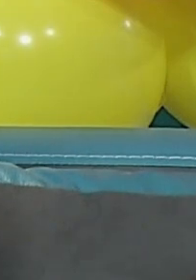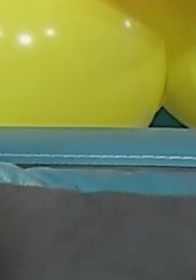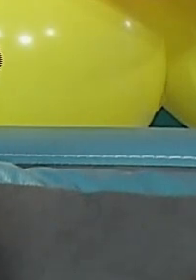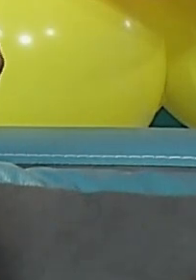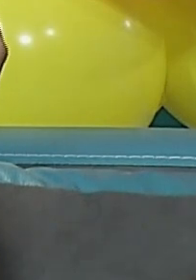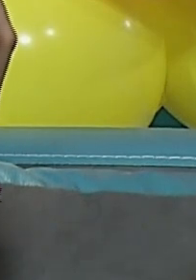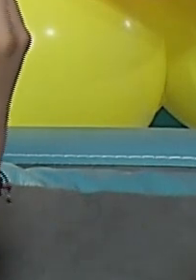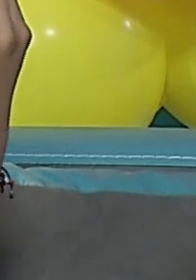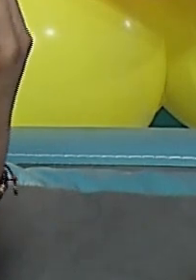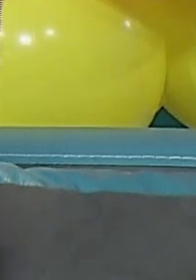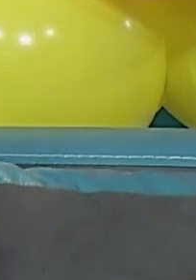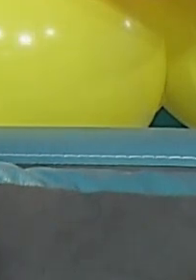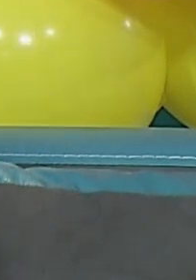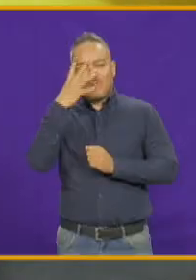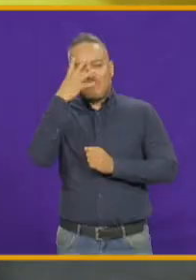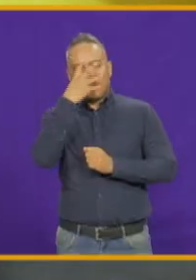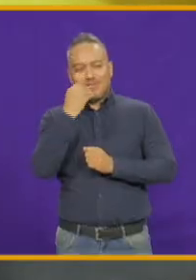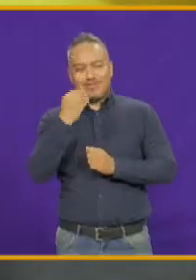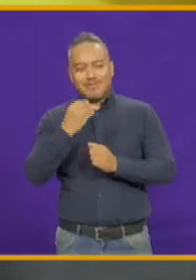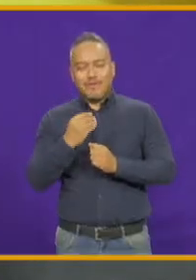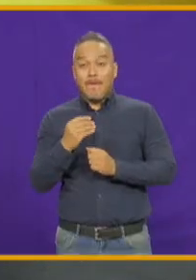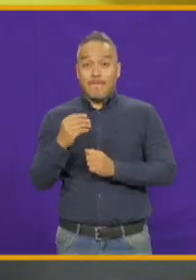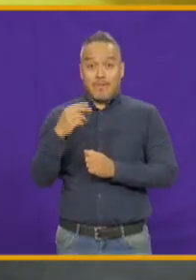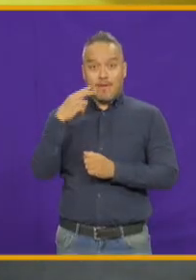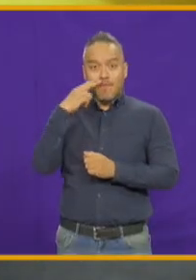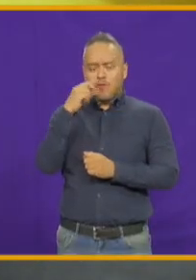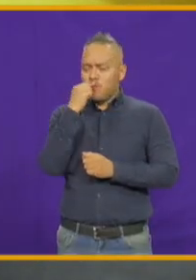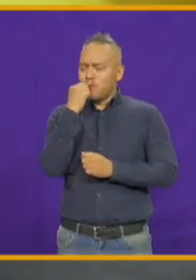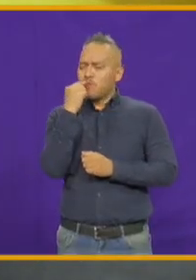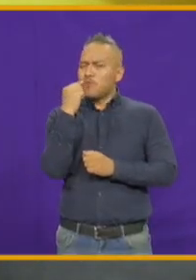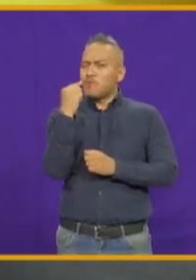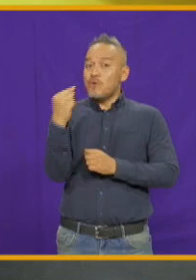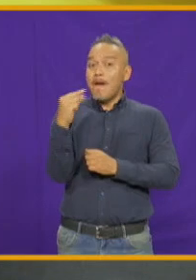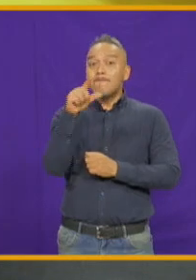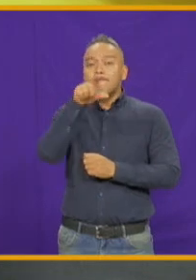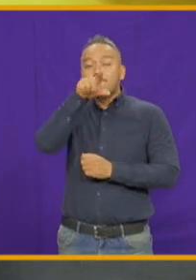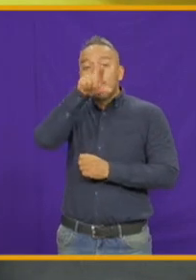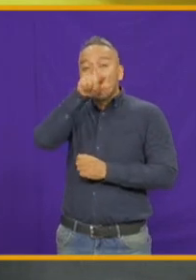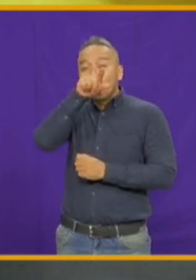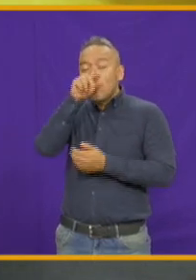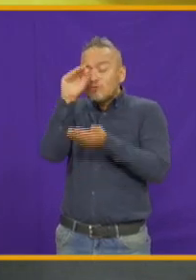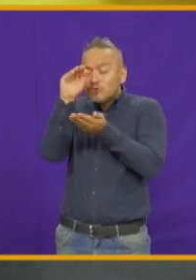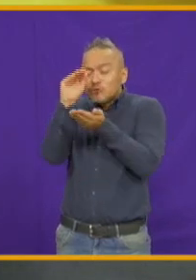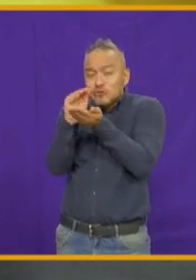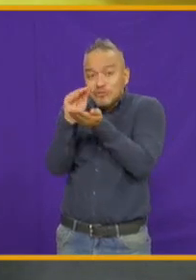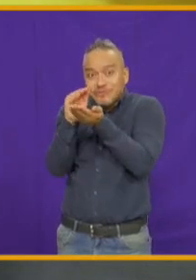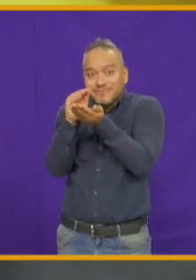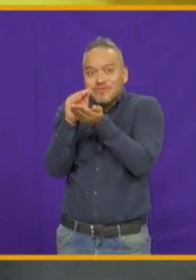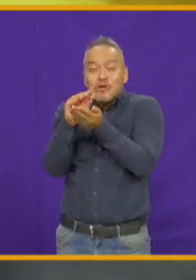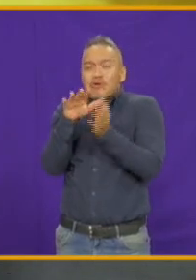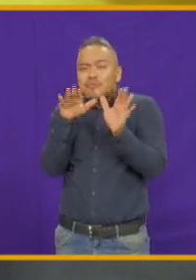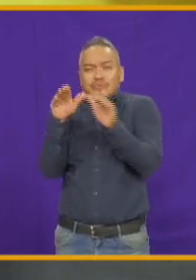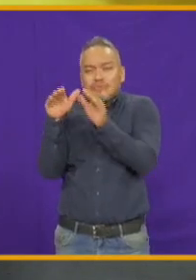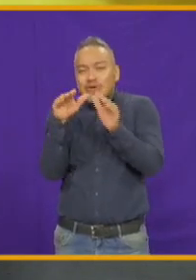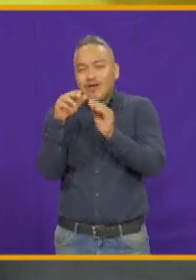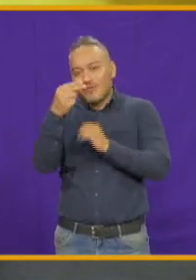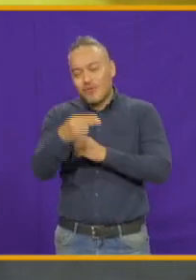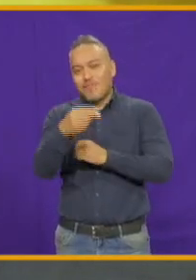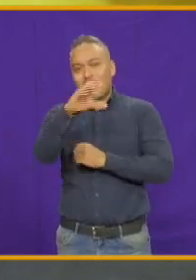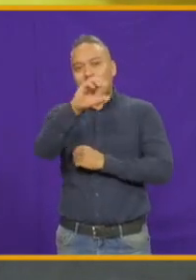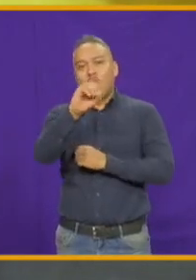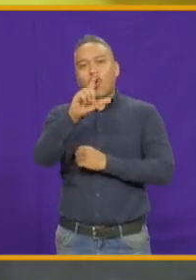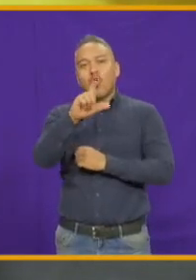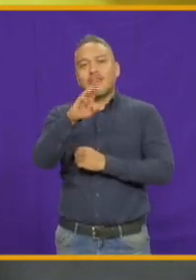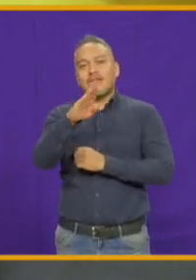tienen un pico bastante alargado Bueno pues déjame contarte que los colibrís tienen un corazón que late muy muy rápido tanto que